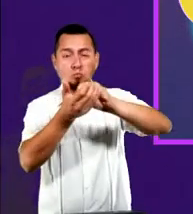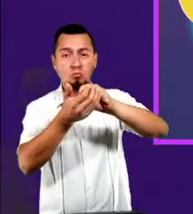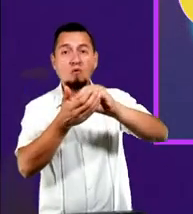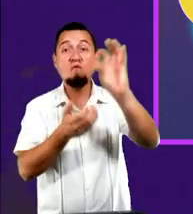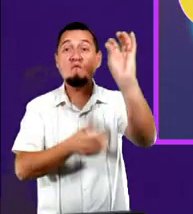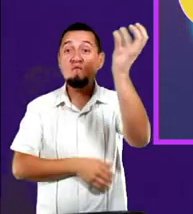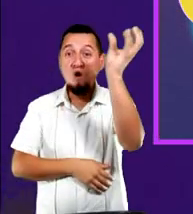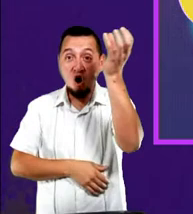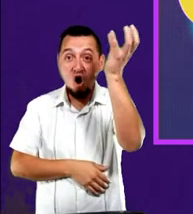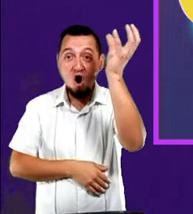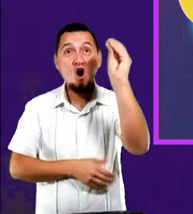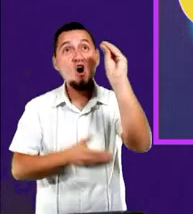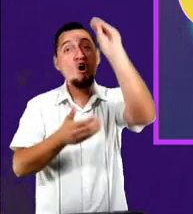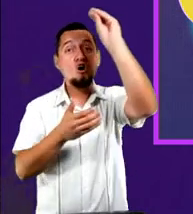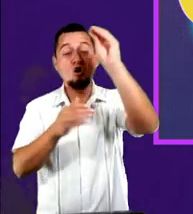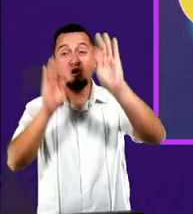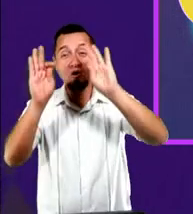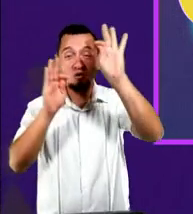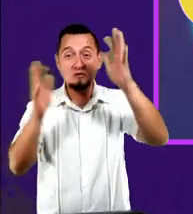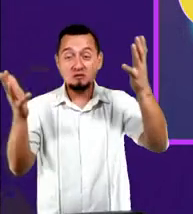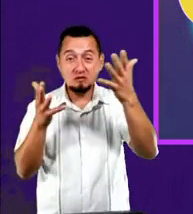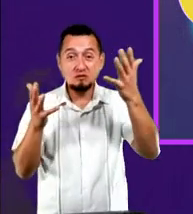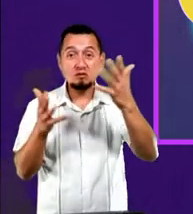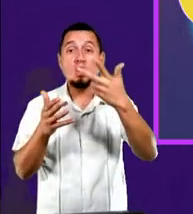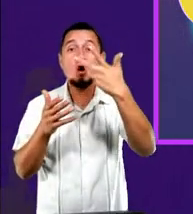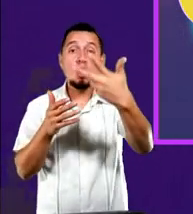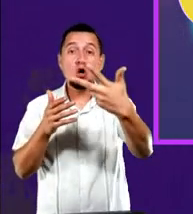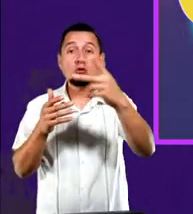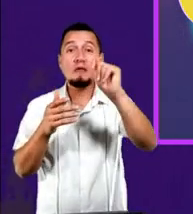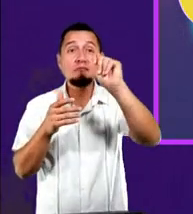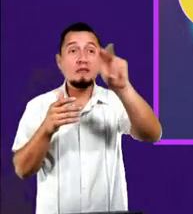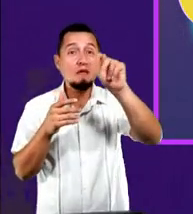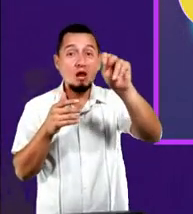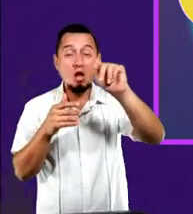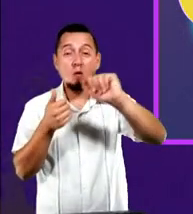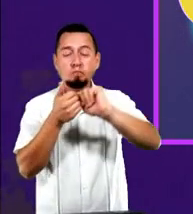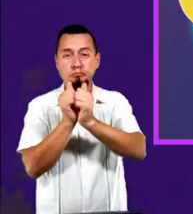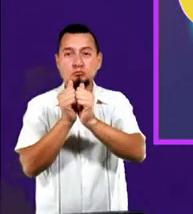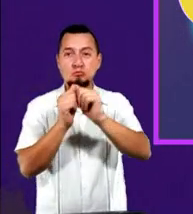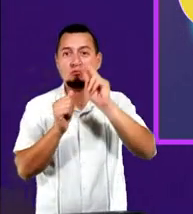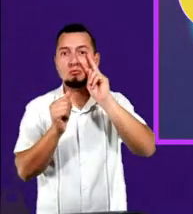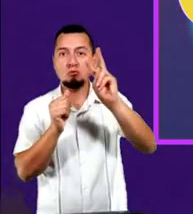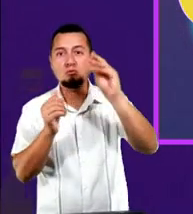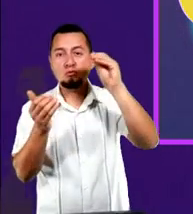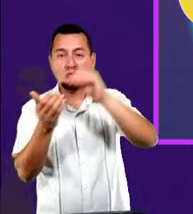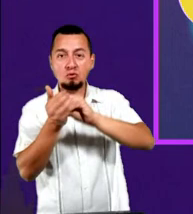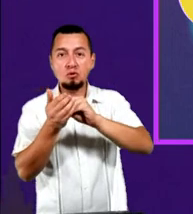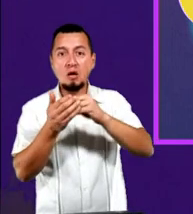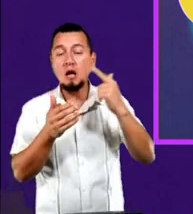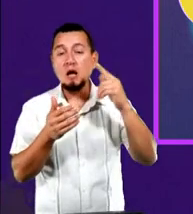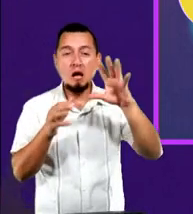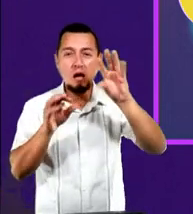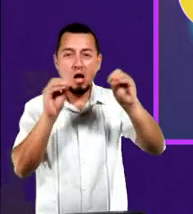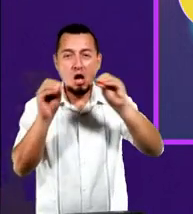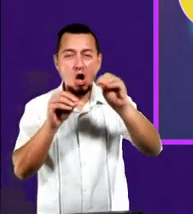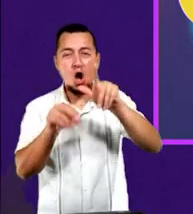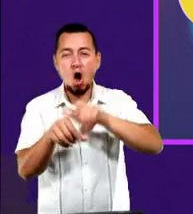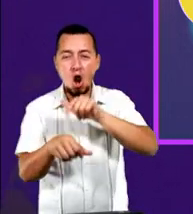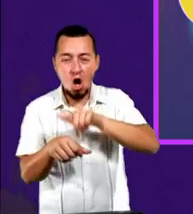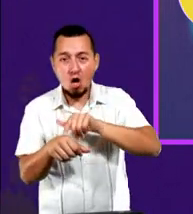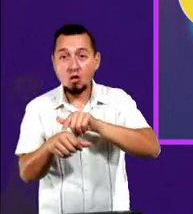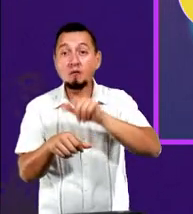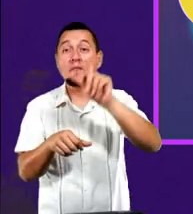primer transmisor, a los 12 años creó su primer radio y a los 24 años hace el